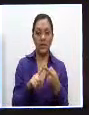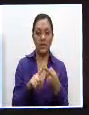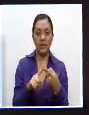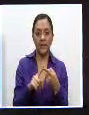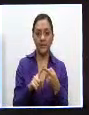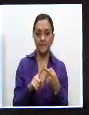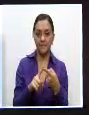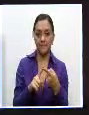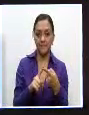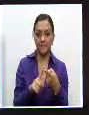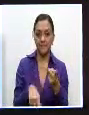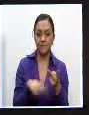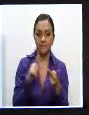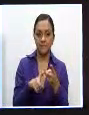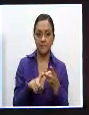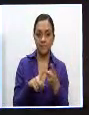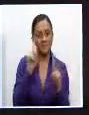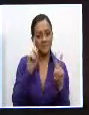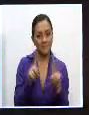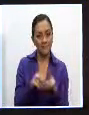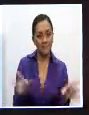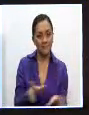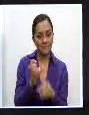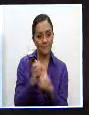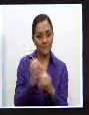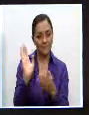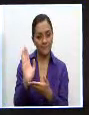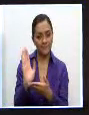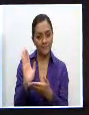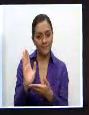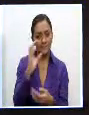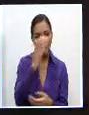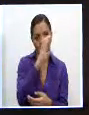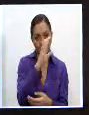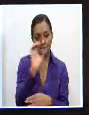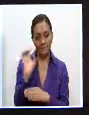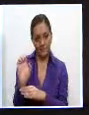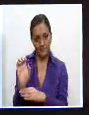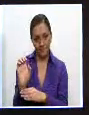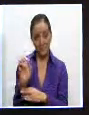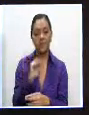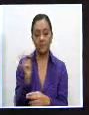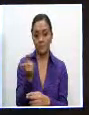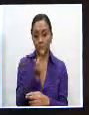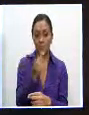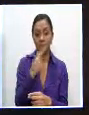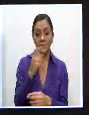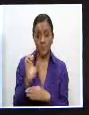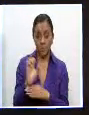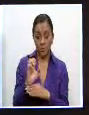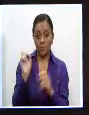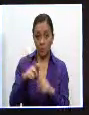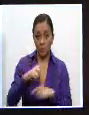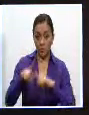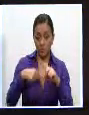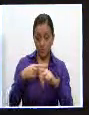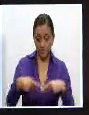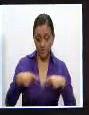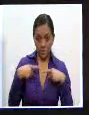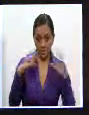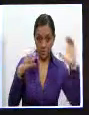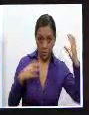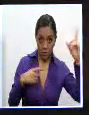pesca un acuerdo de seguridad social entre la República de Colombia y la República del Ecuador que permite a los Ecuatorianos que viven en Colombia